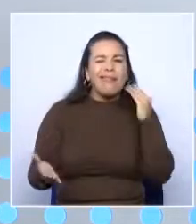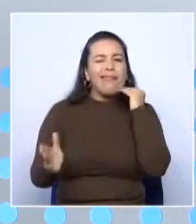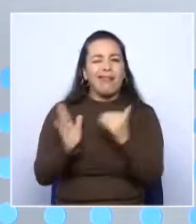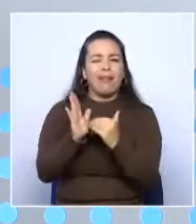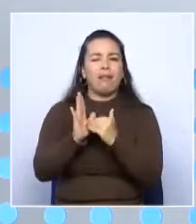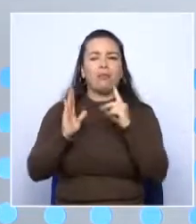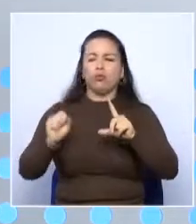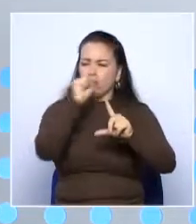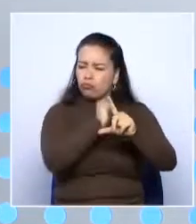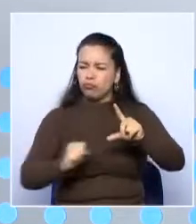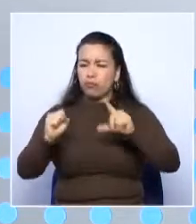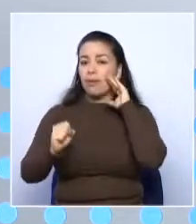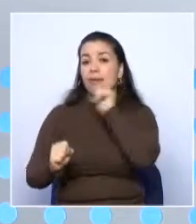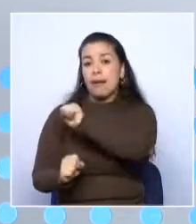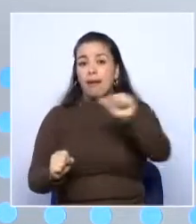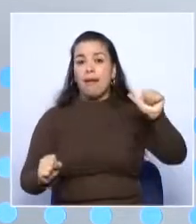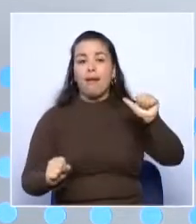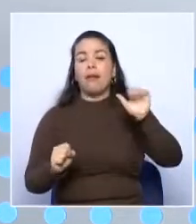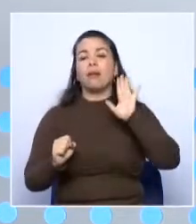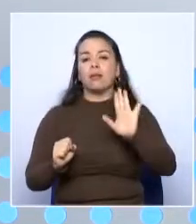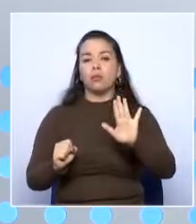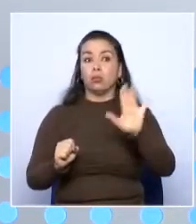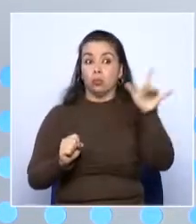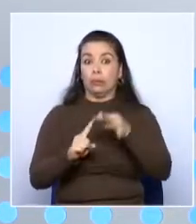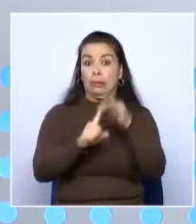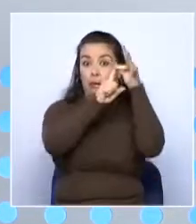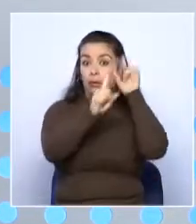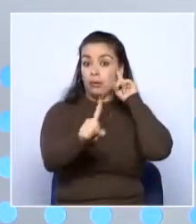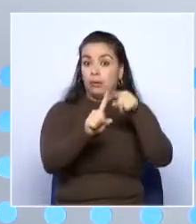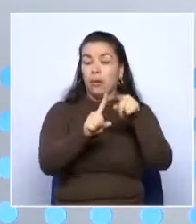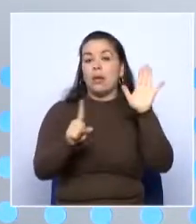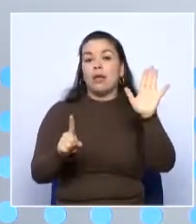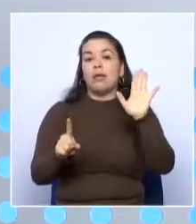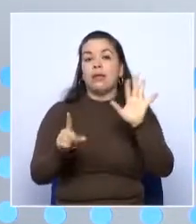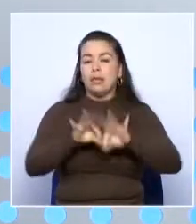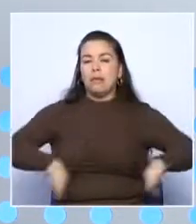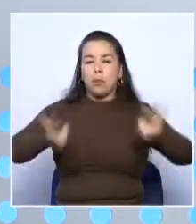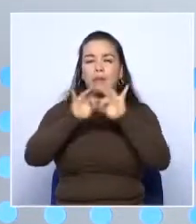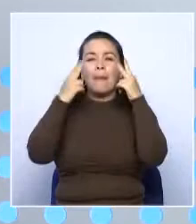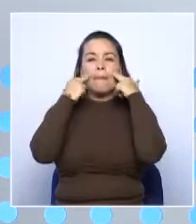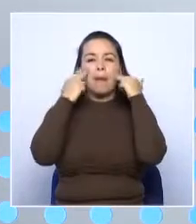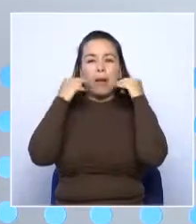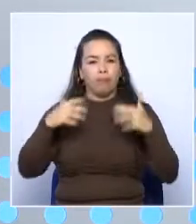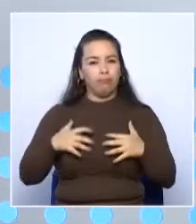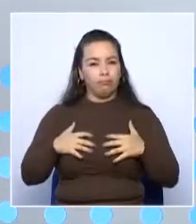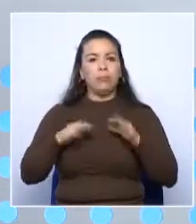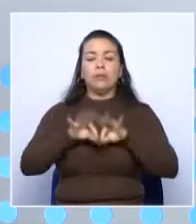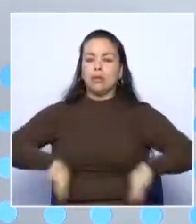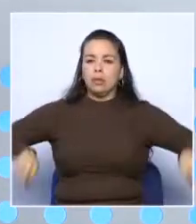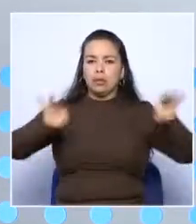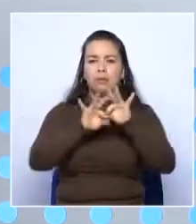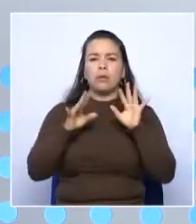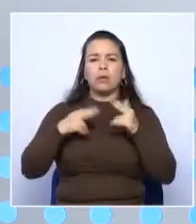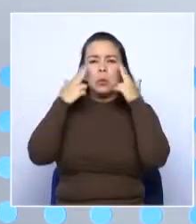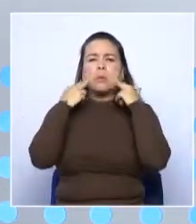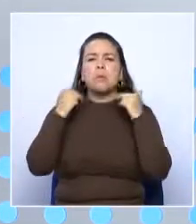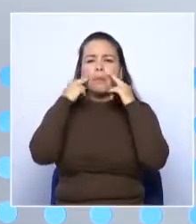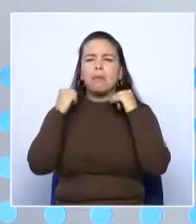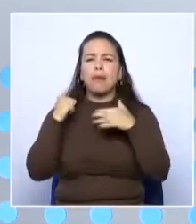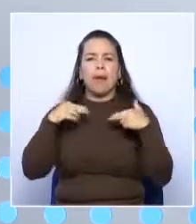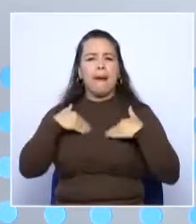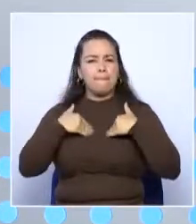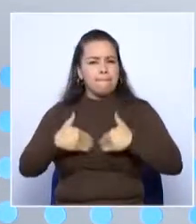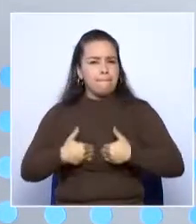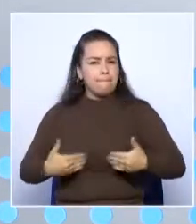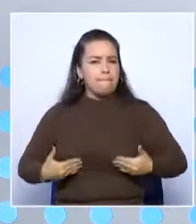respecta a imágenes de la mujer, que es mi subespecialidad. En mama es muy importante. Se valoran desde lesiones